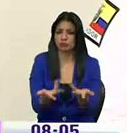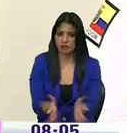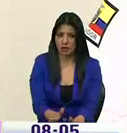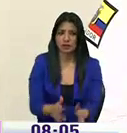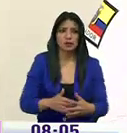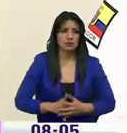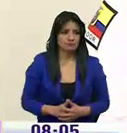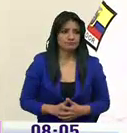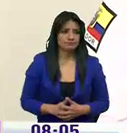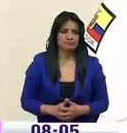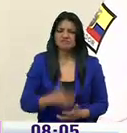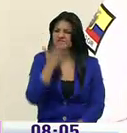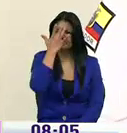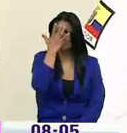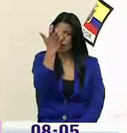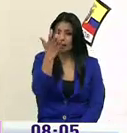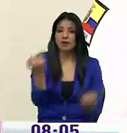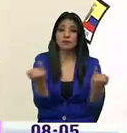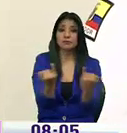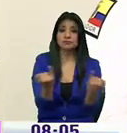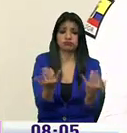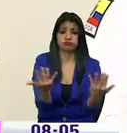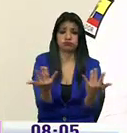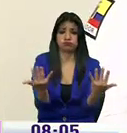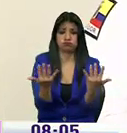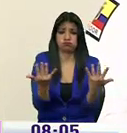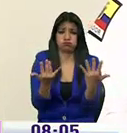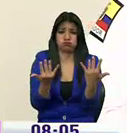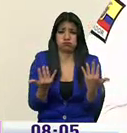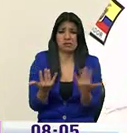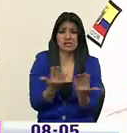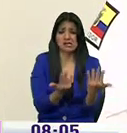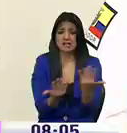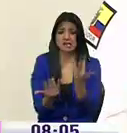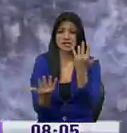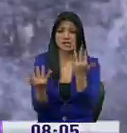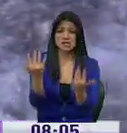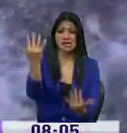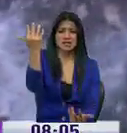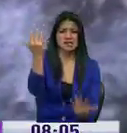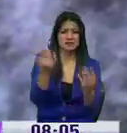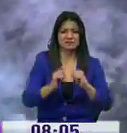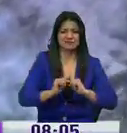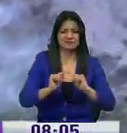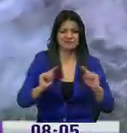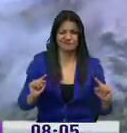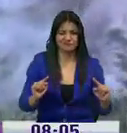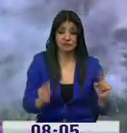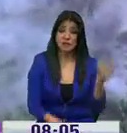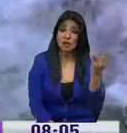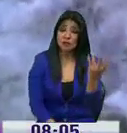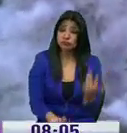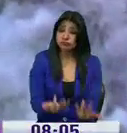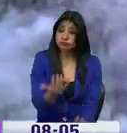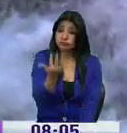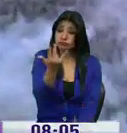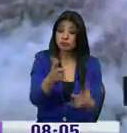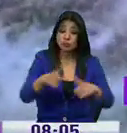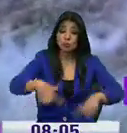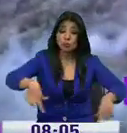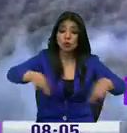por que la vegetación que existe en el lugar es de diferente tipo. Las llamas se estarían consumiendo en una